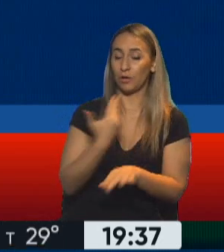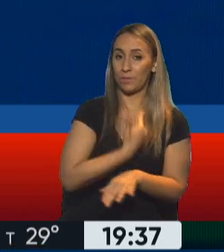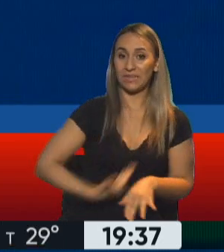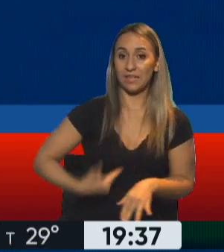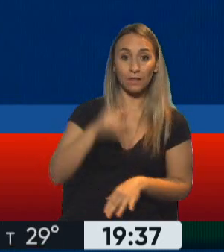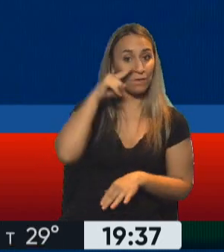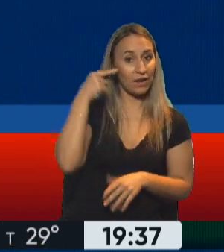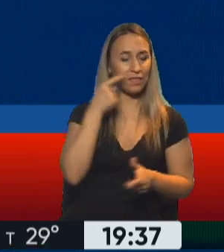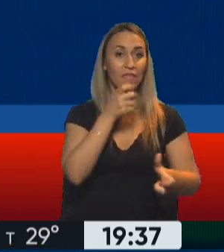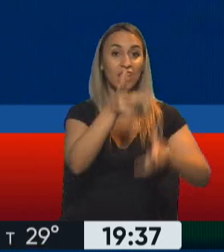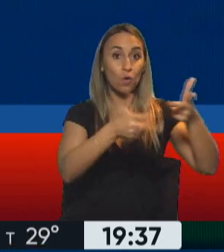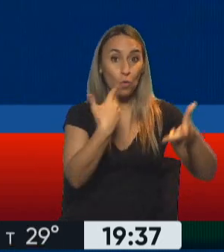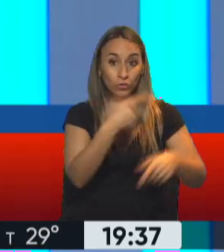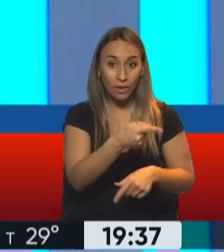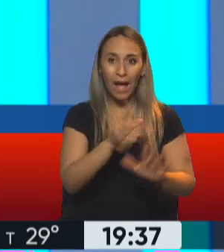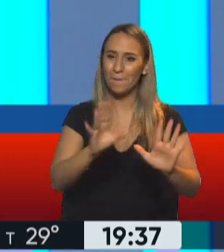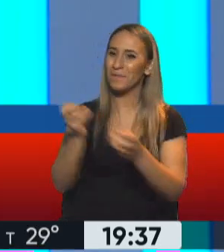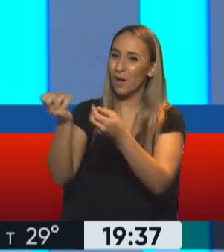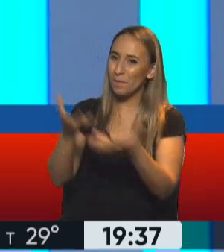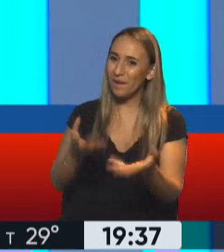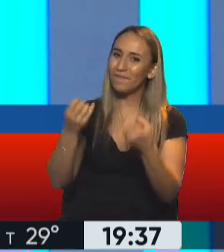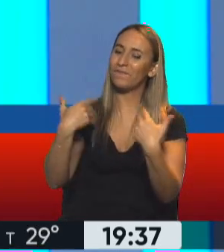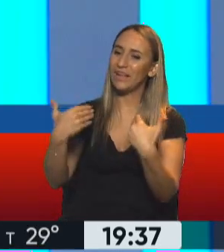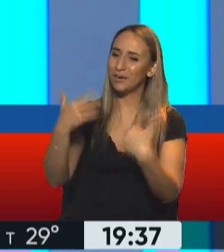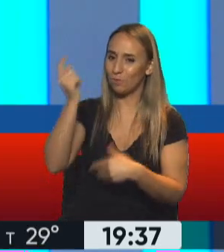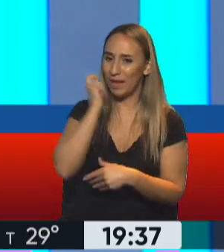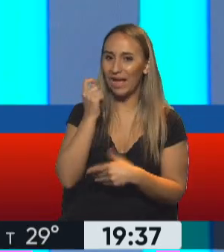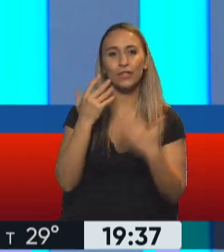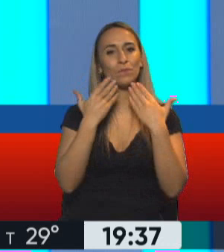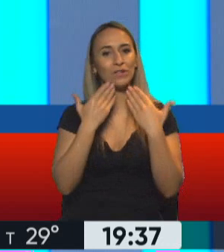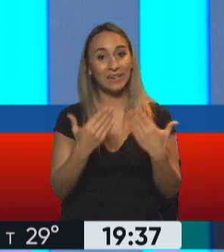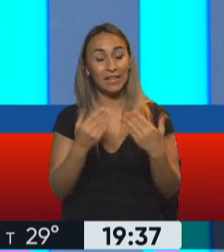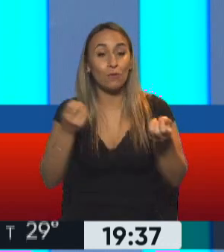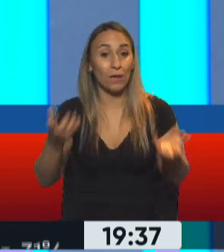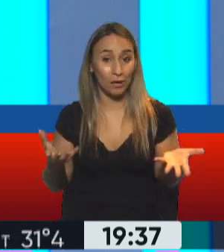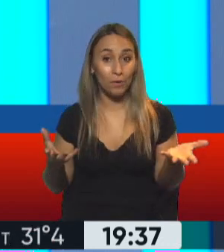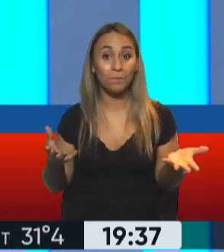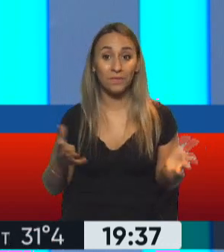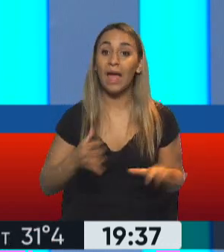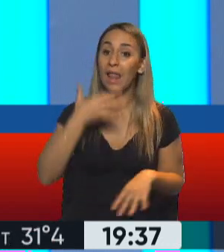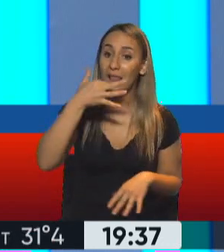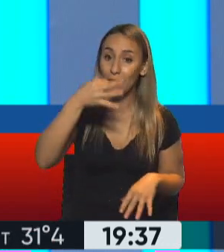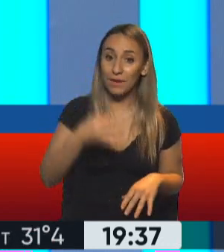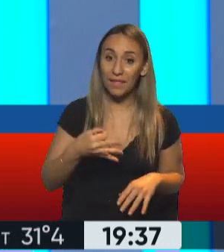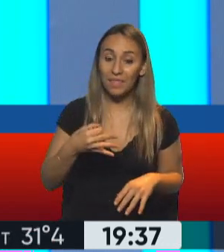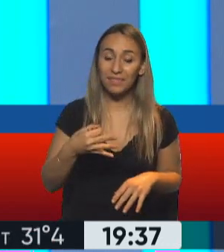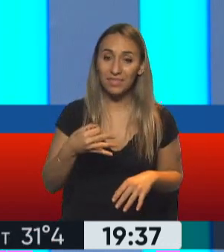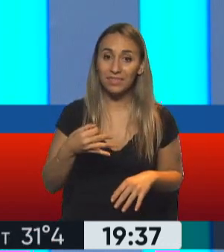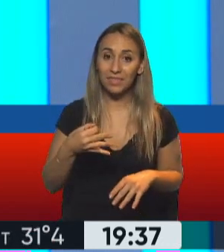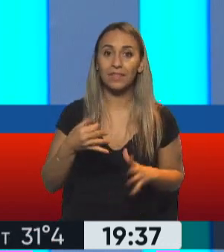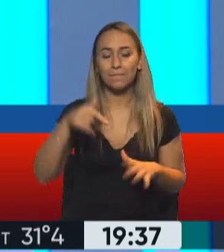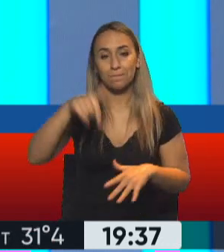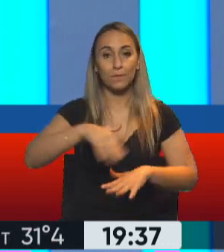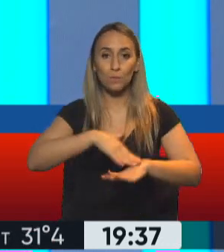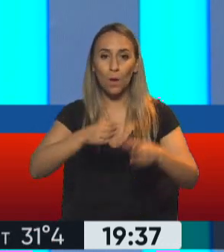Alberto Fernández. ¿Cómo estás, Nasa? Bienvenida, feliz cumpleaños. Bueno, muchísimas gracias. ¿Cómo estás, Feli? Sí, la verdad que me parece en este contexto de